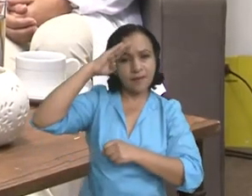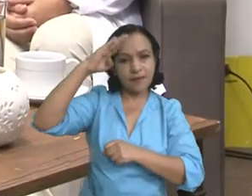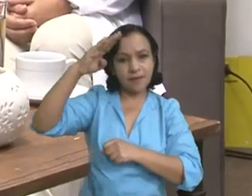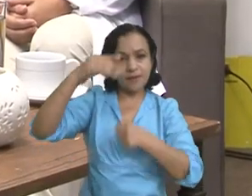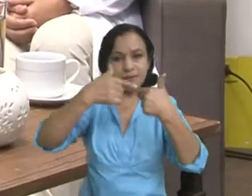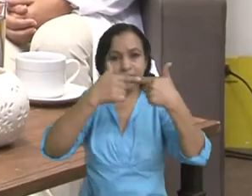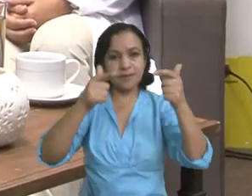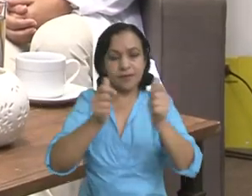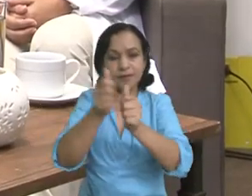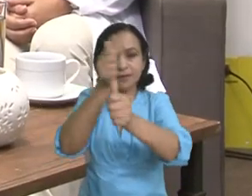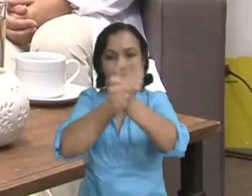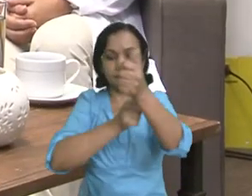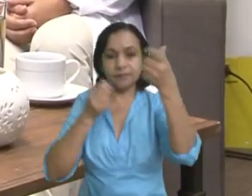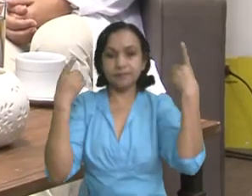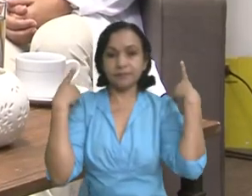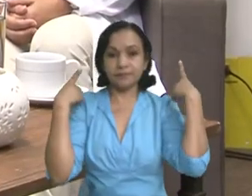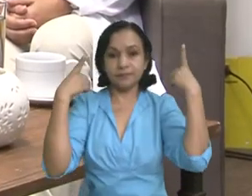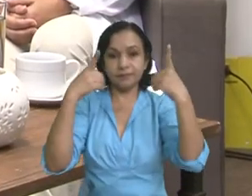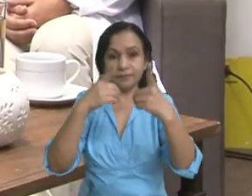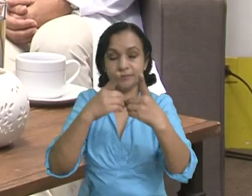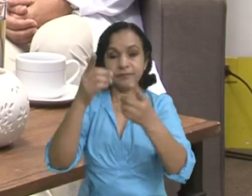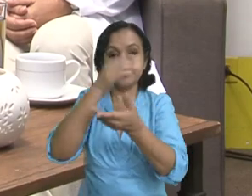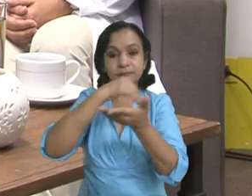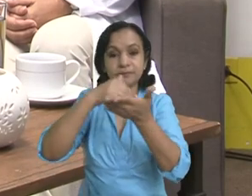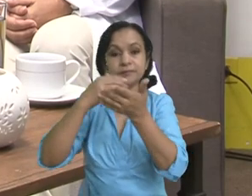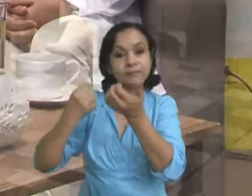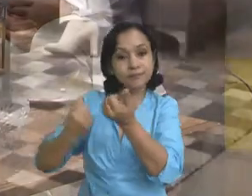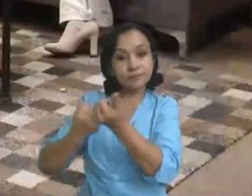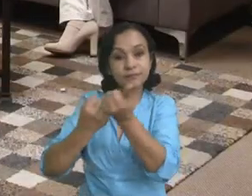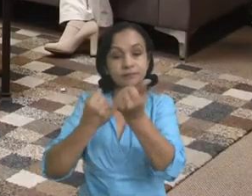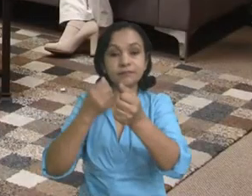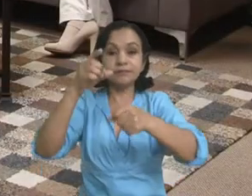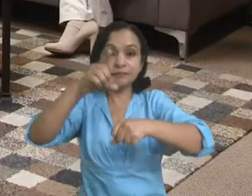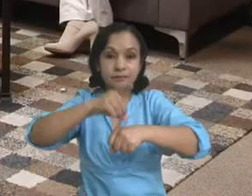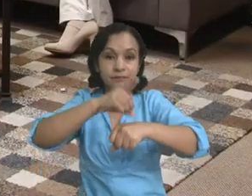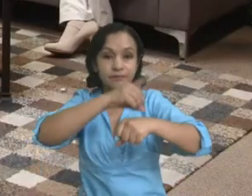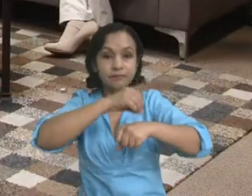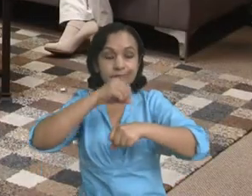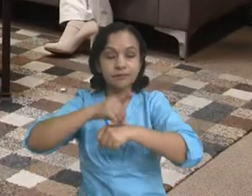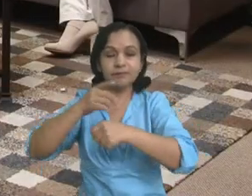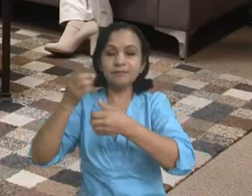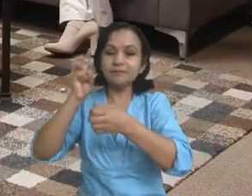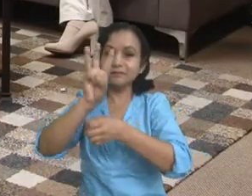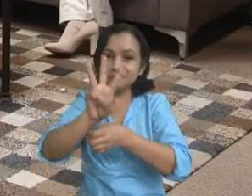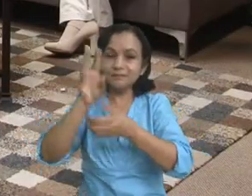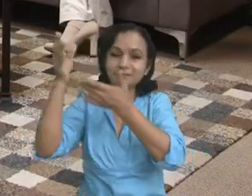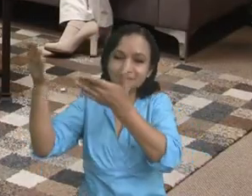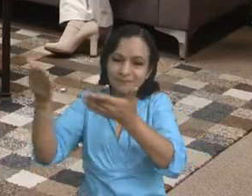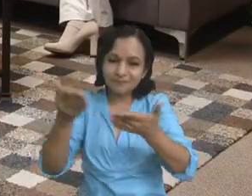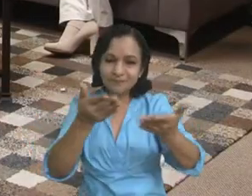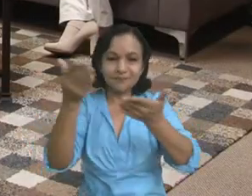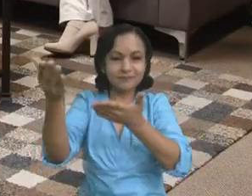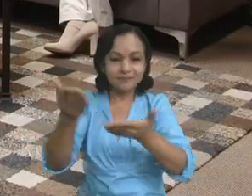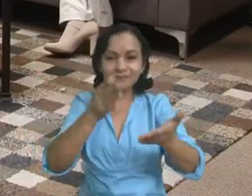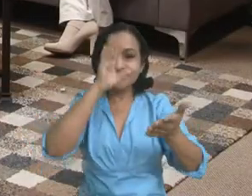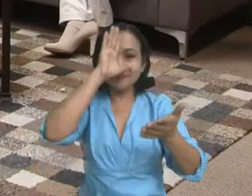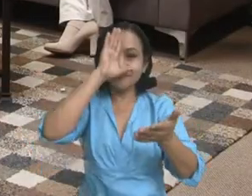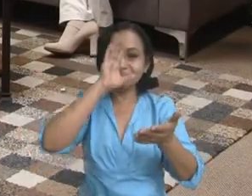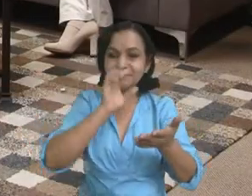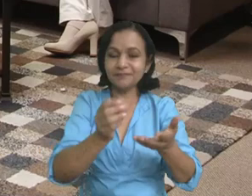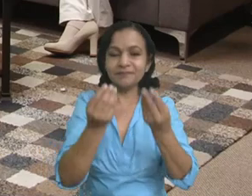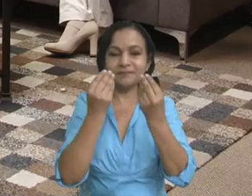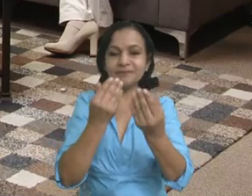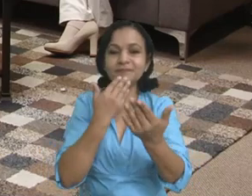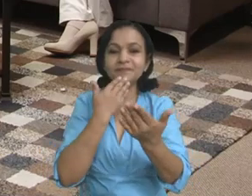y vicedirector general primero de la Unidad Central de Colaboración Médica. A los tres, bienvenidos. Muchas gracias. Señor embajador, muchas gracias por